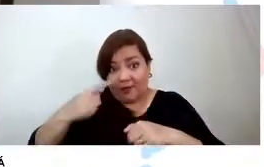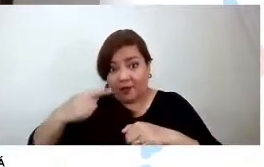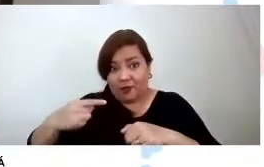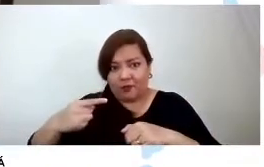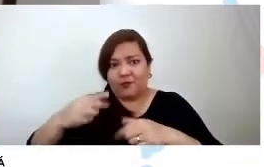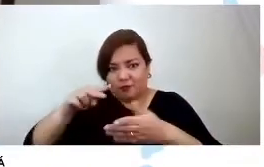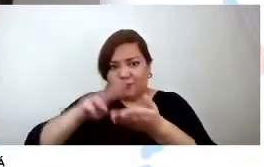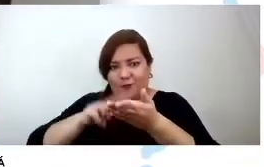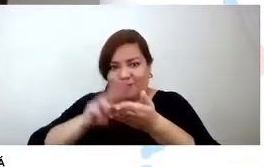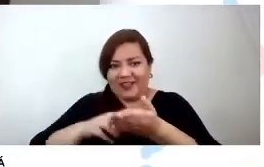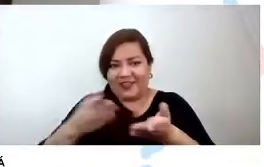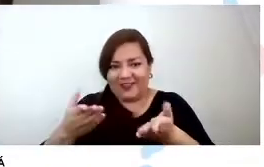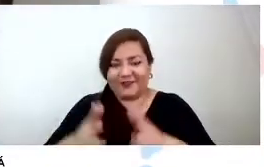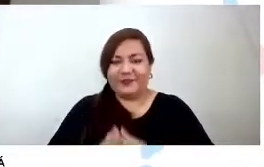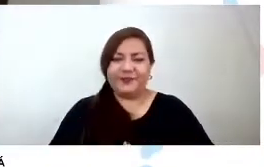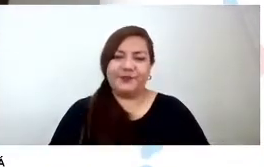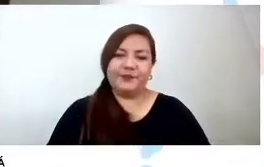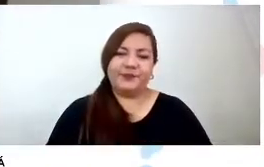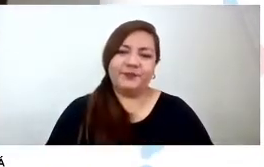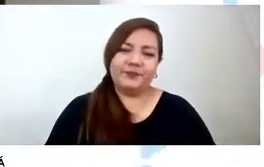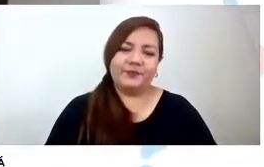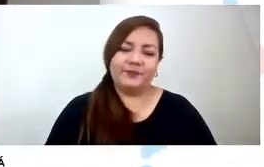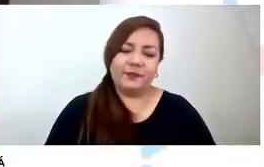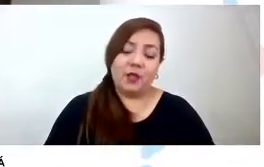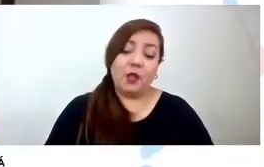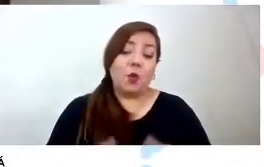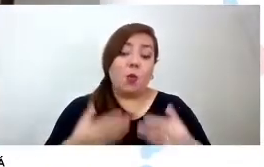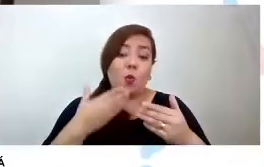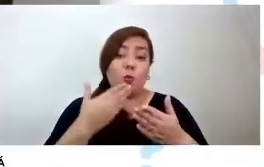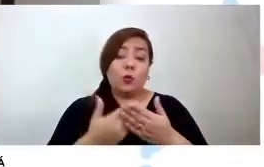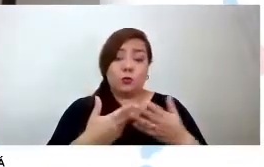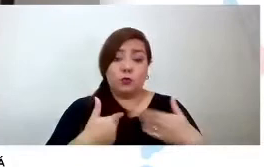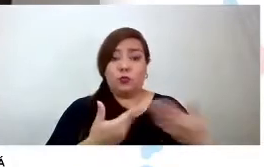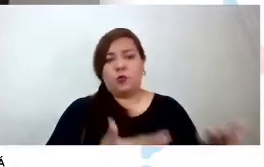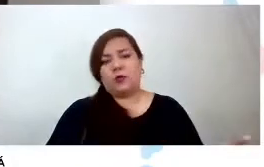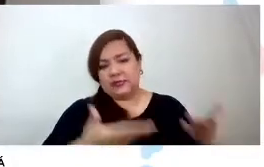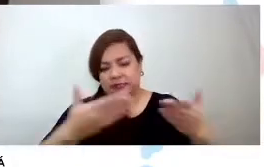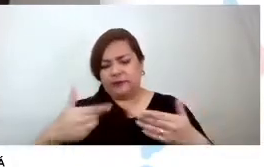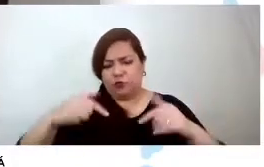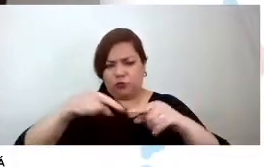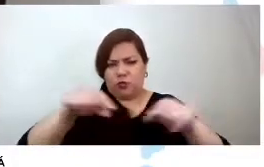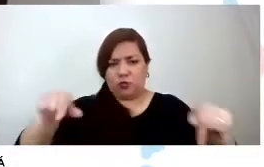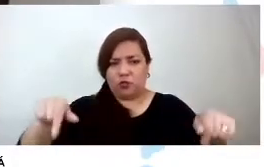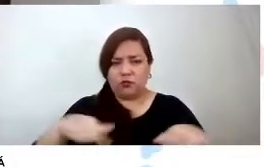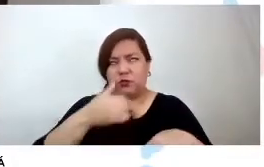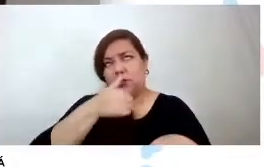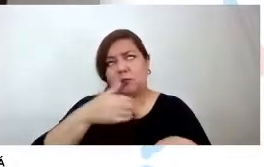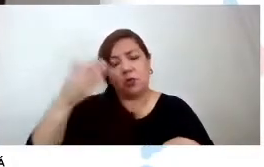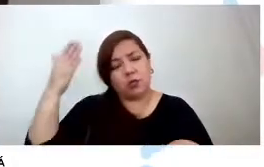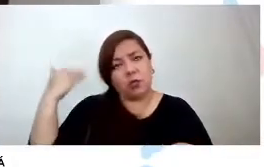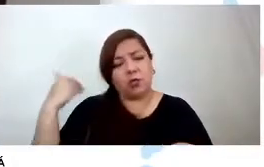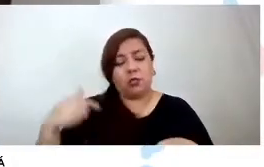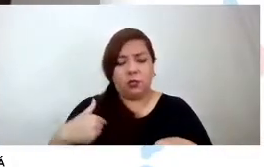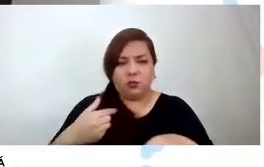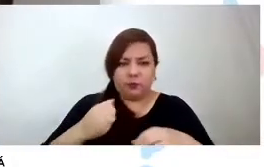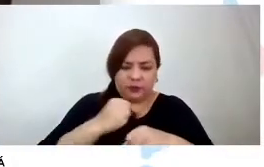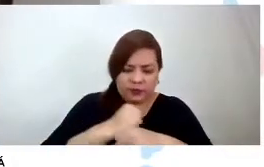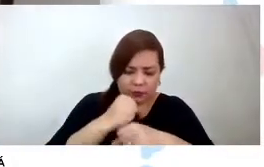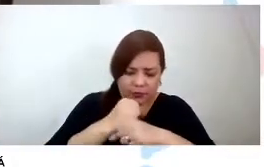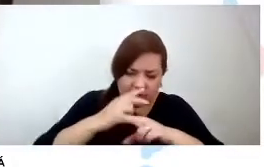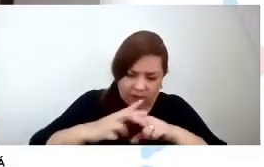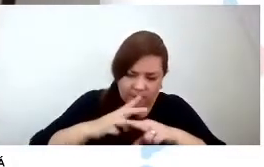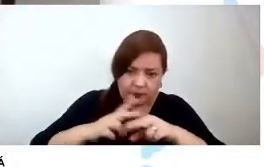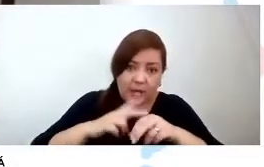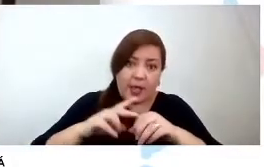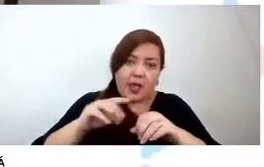Eso, nosotros cuando recibimos esta colección, ya hace bastante tiempo atrás, trabajamos principalmente